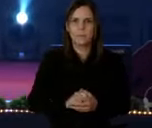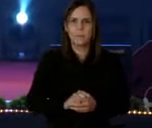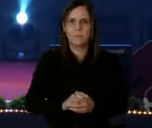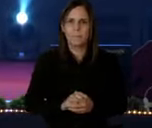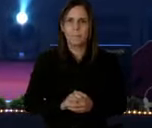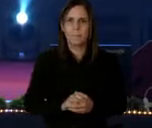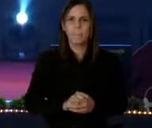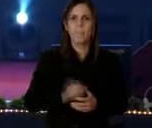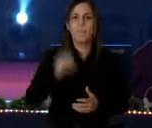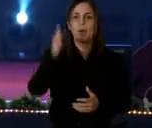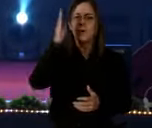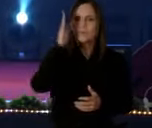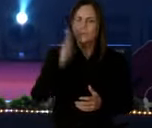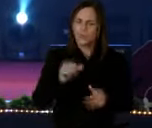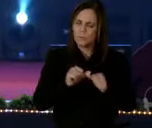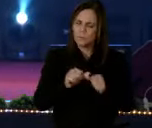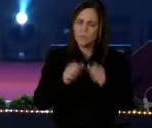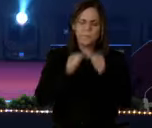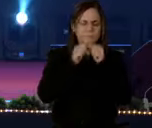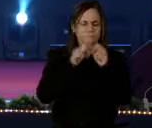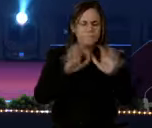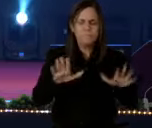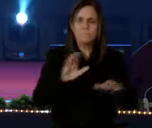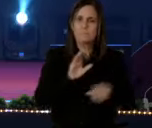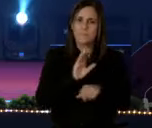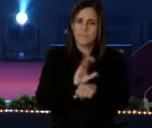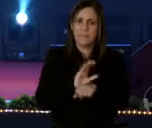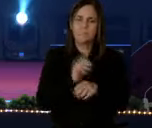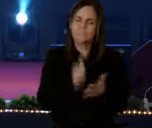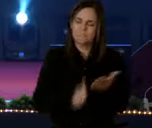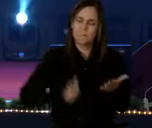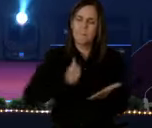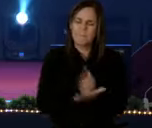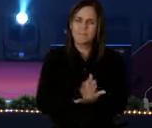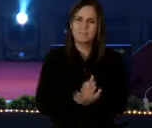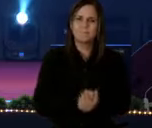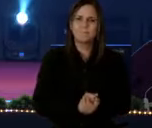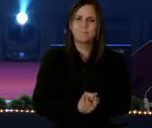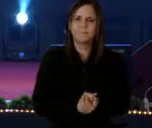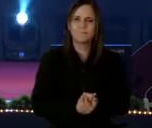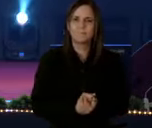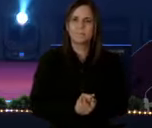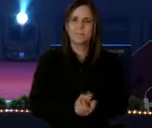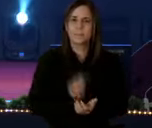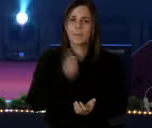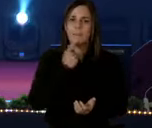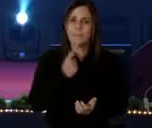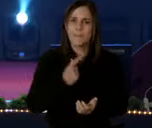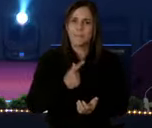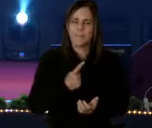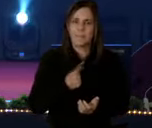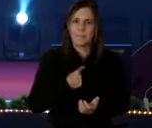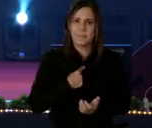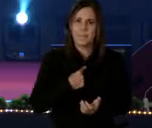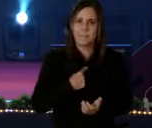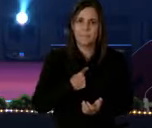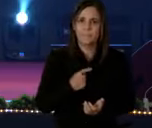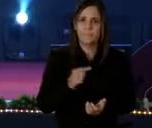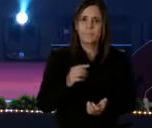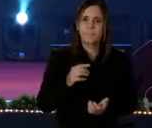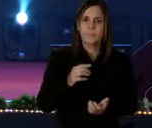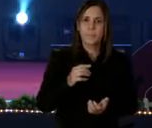Dios continúe bendiciendo a la iglesia. Amén. Me dicen que hay catedral que ya está abierta, así que todos los padres